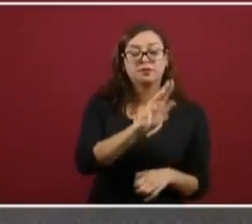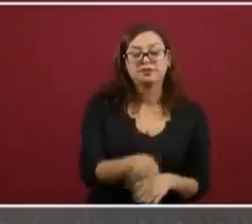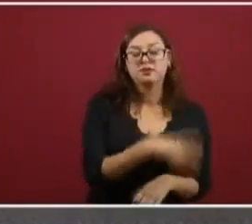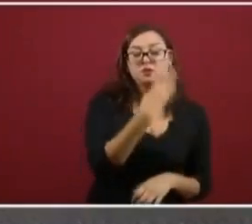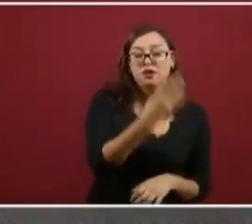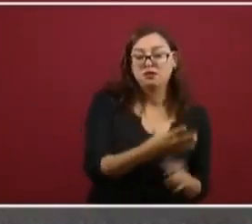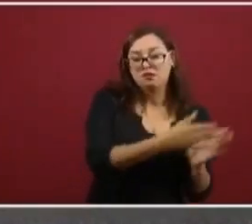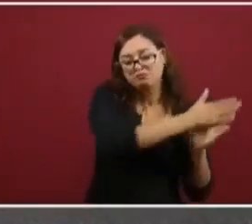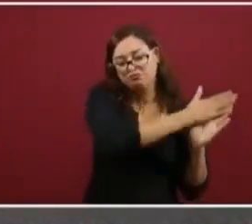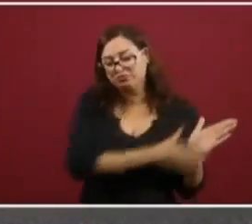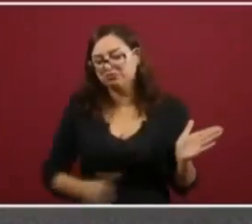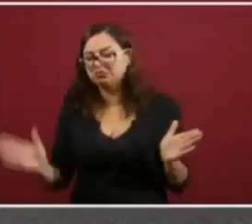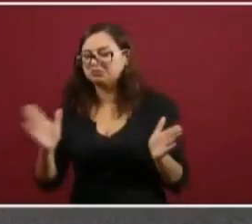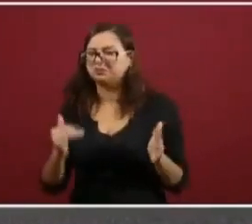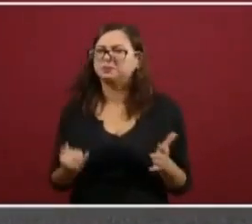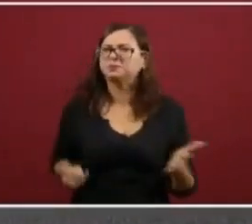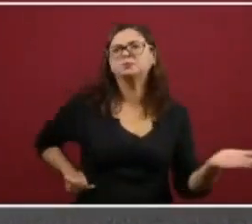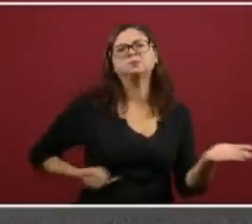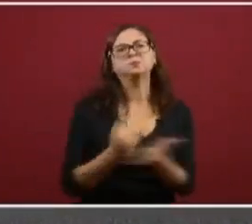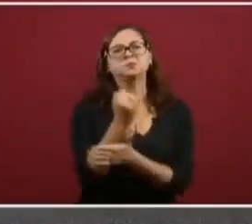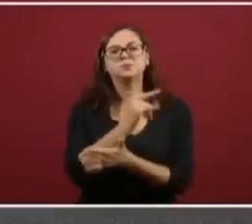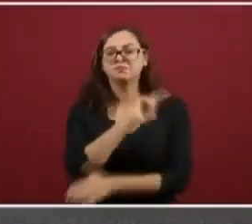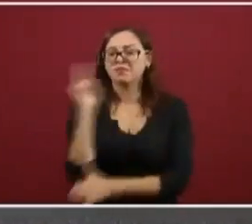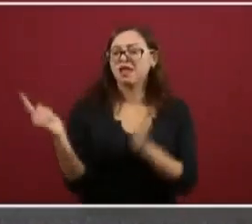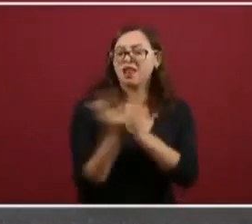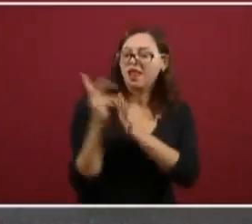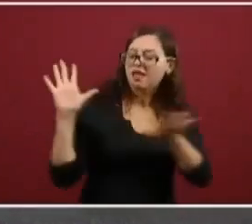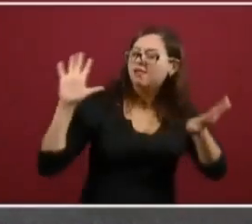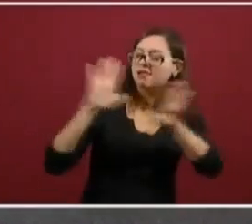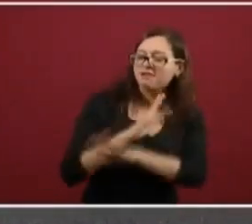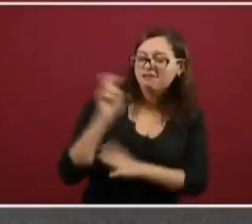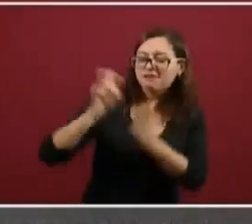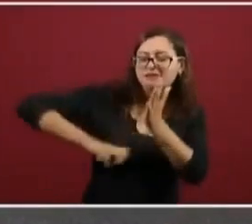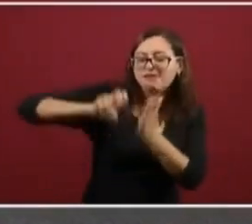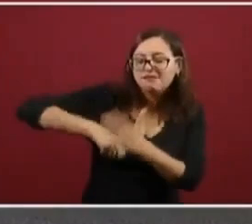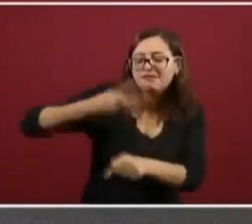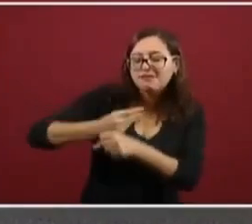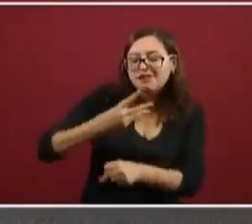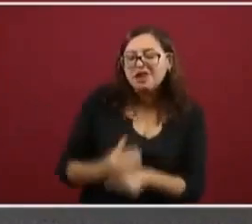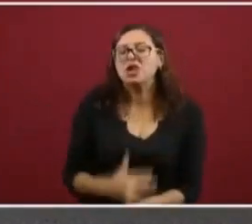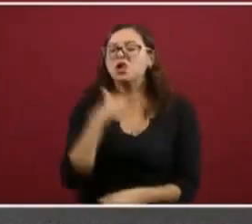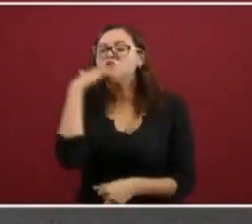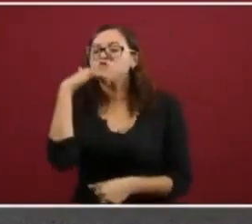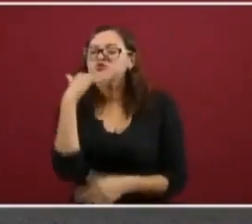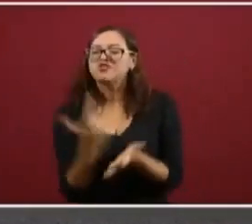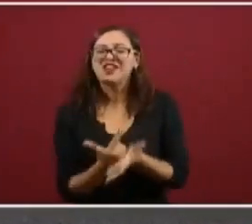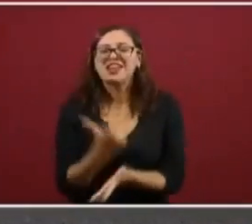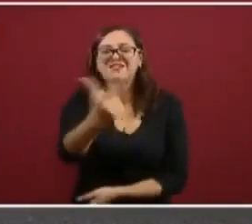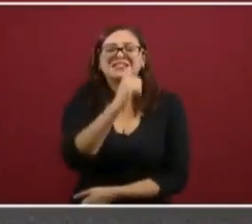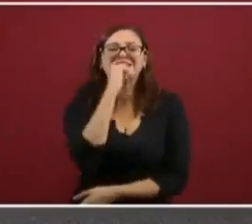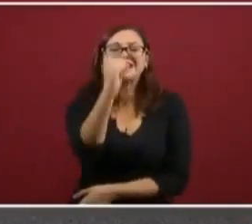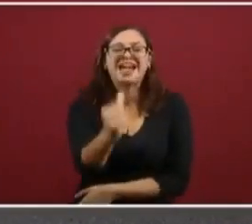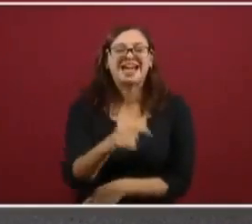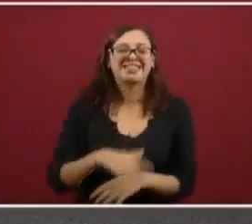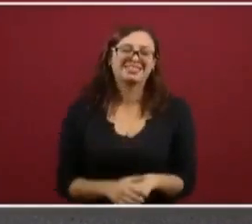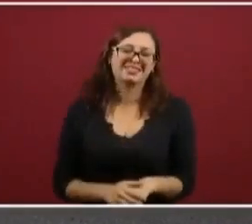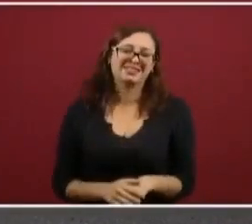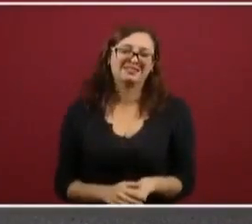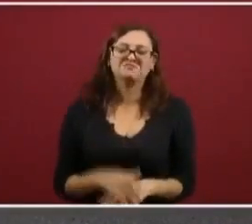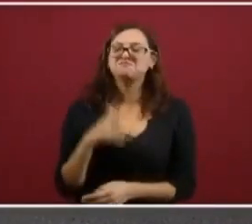1994 decidieron modificar las leyes para que la corrupción no fuese